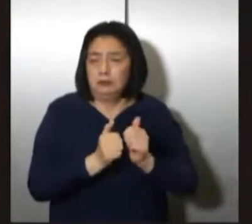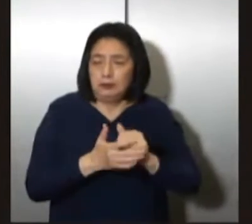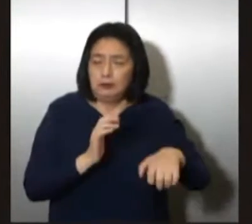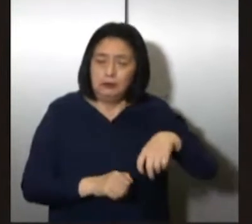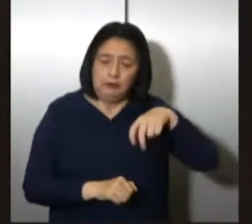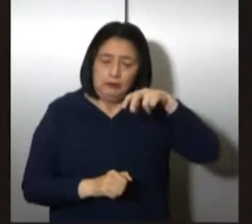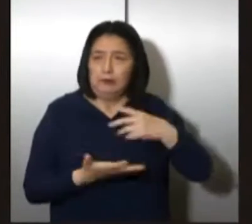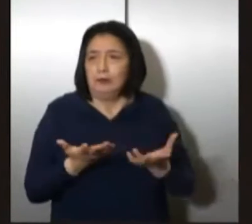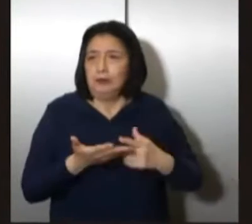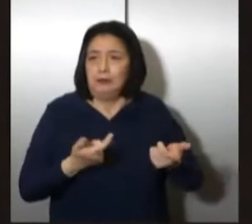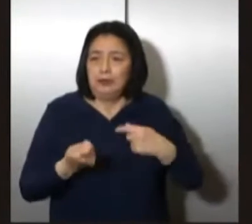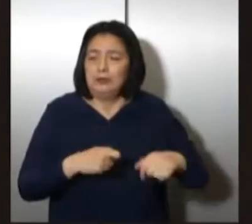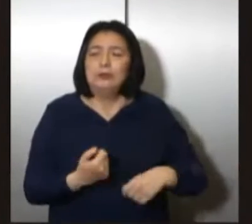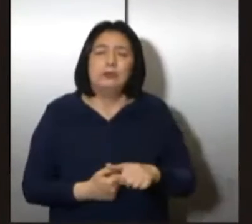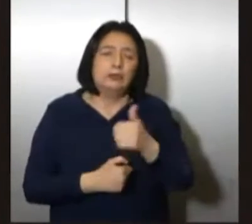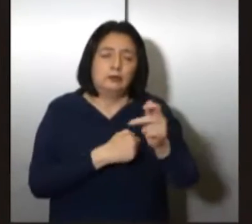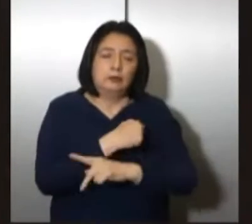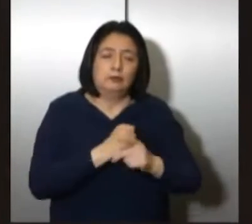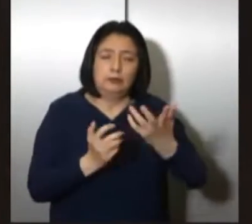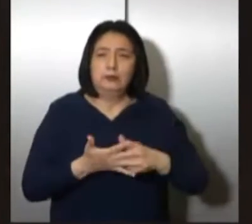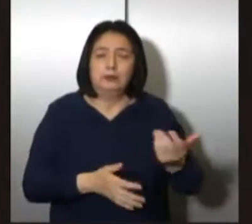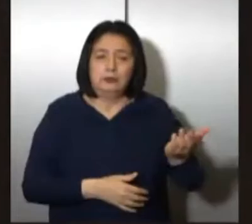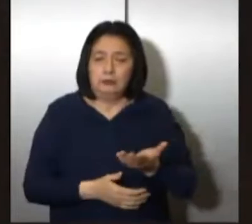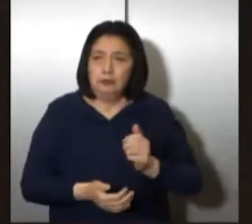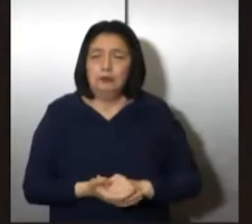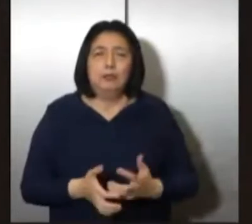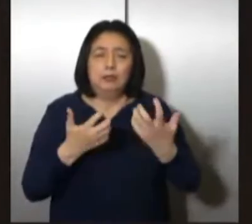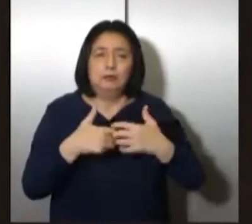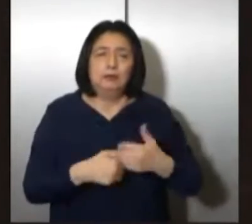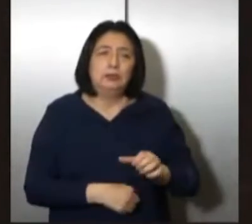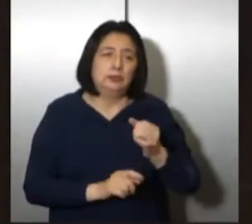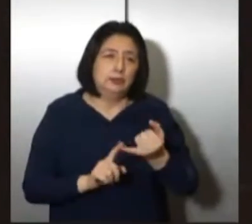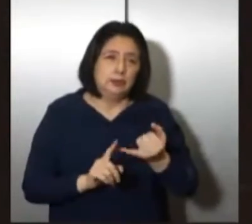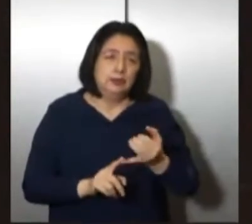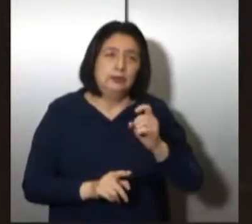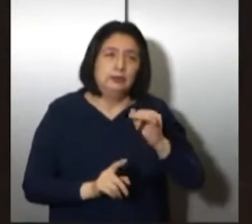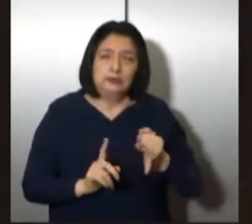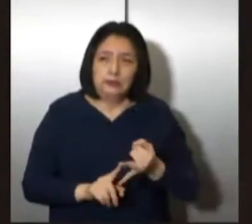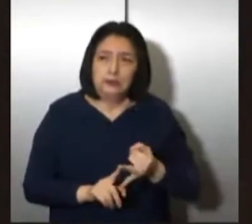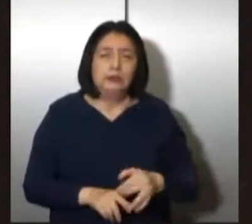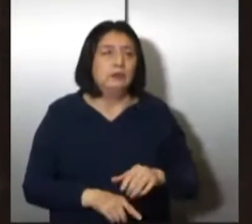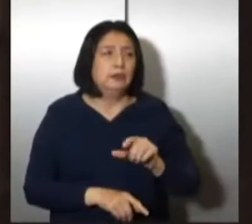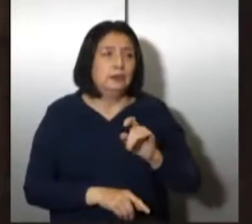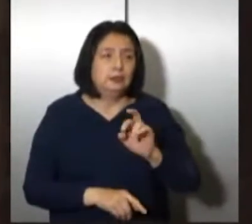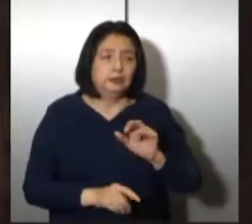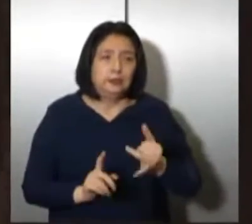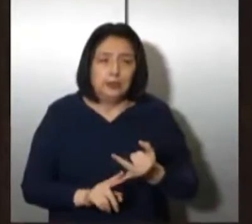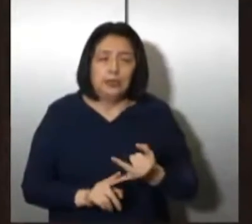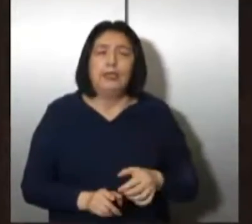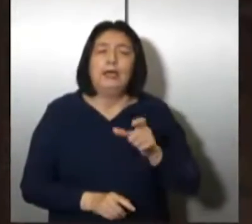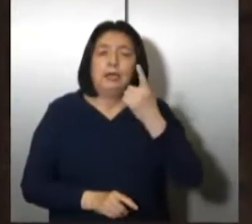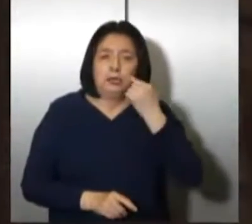Perú. Invitamos Industrias Metálicas Sara, a Ángela Sara García, al